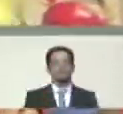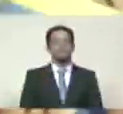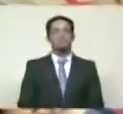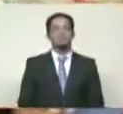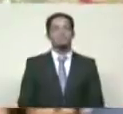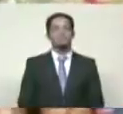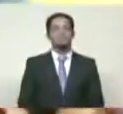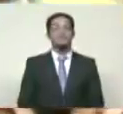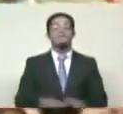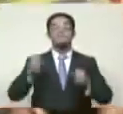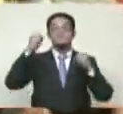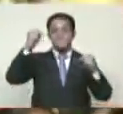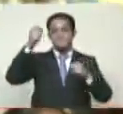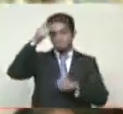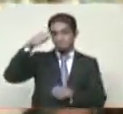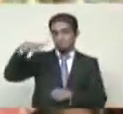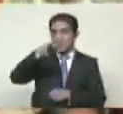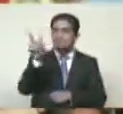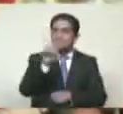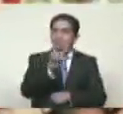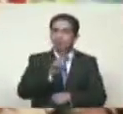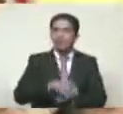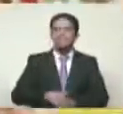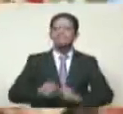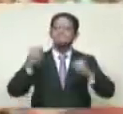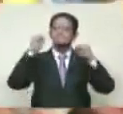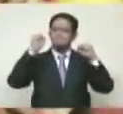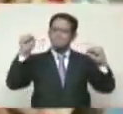¡Que viva la victoria del 20 de mayo!